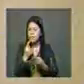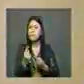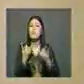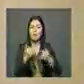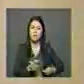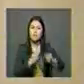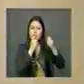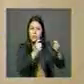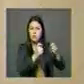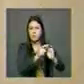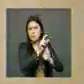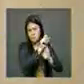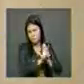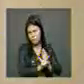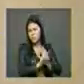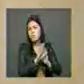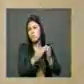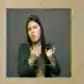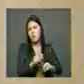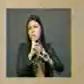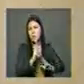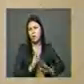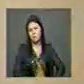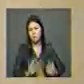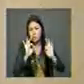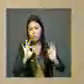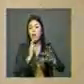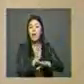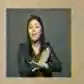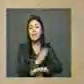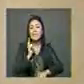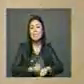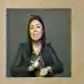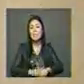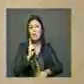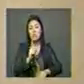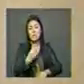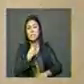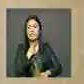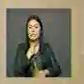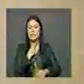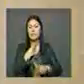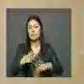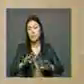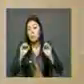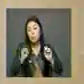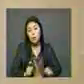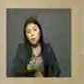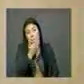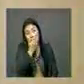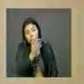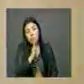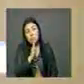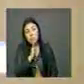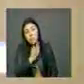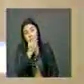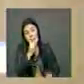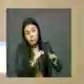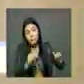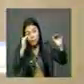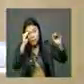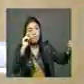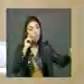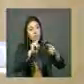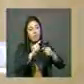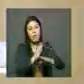auto. En tal sentido, y atendiendo al tiempo que se me ha concedido, quisiera, con la venia de la Corte, enfocarme en la